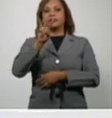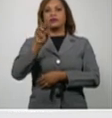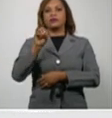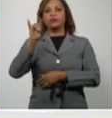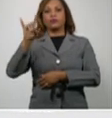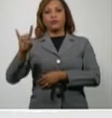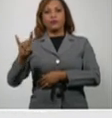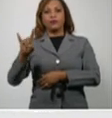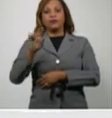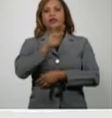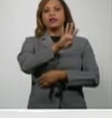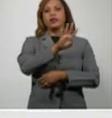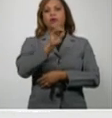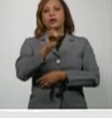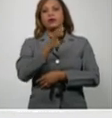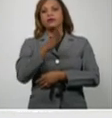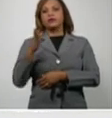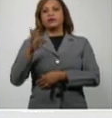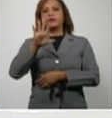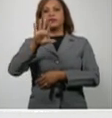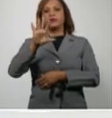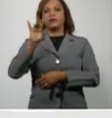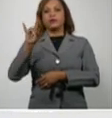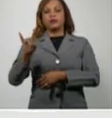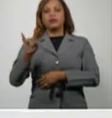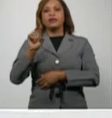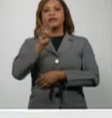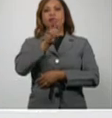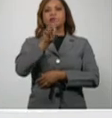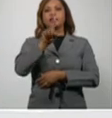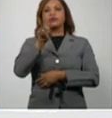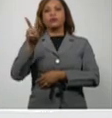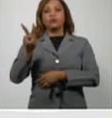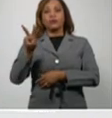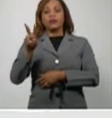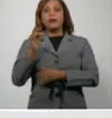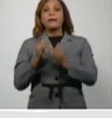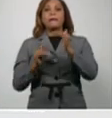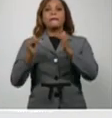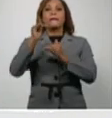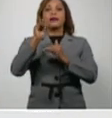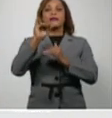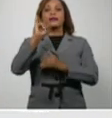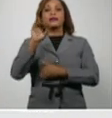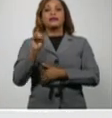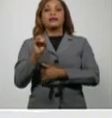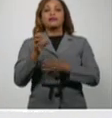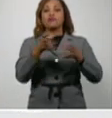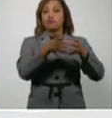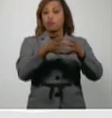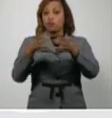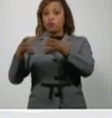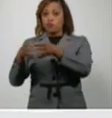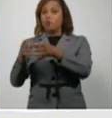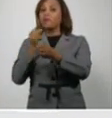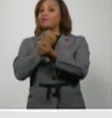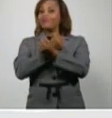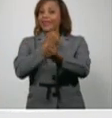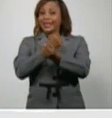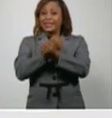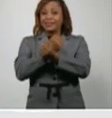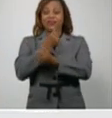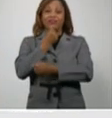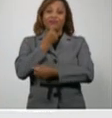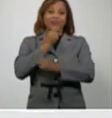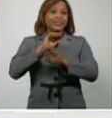a 59, 312, y de más de 60, grupos de mucho riesgo.